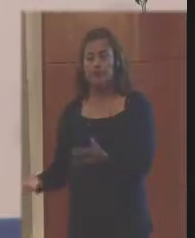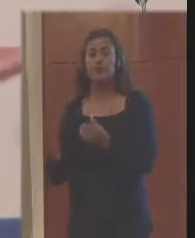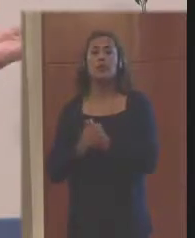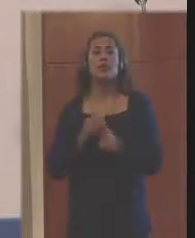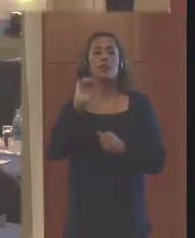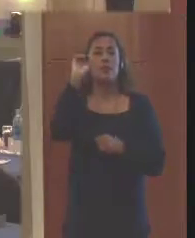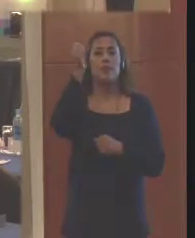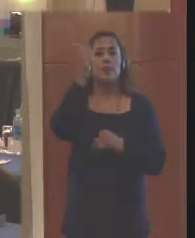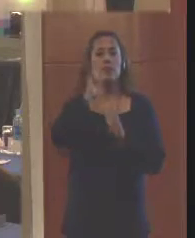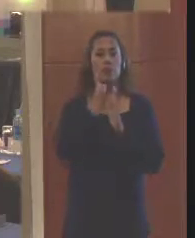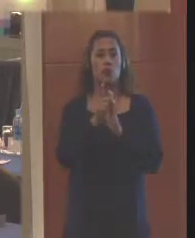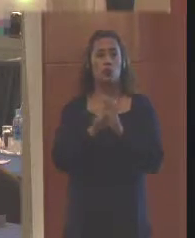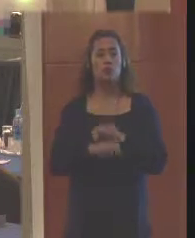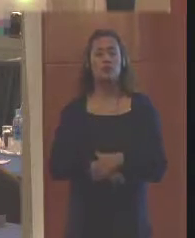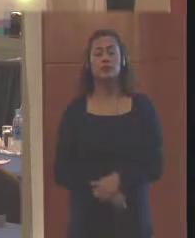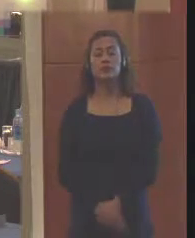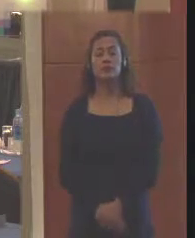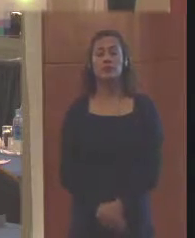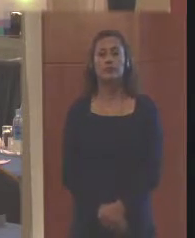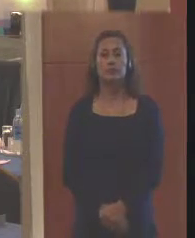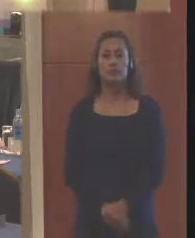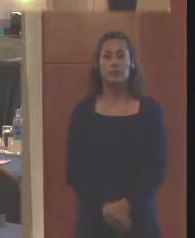10 minutos.